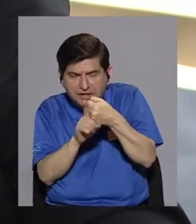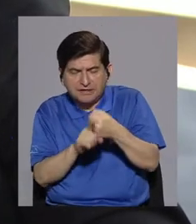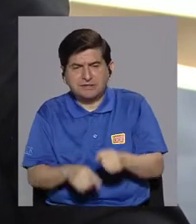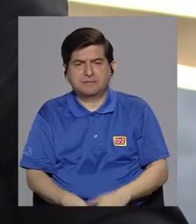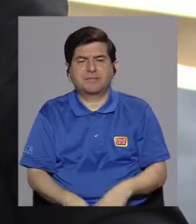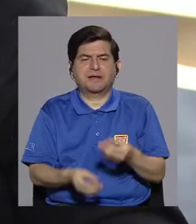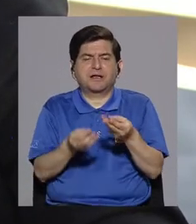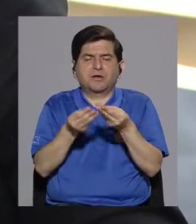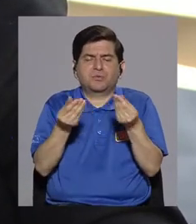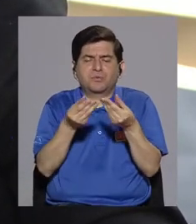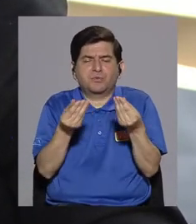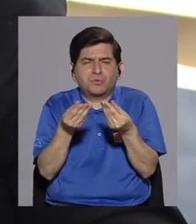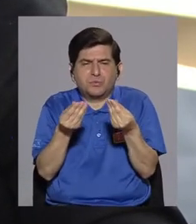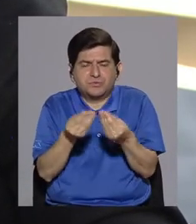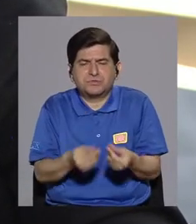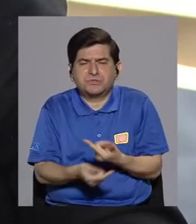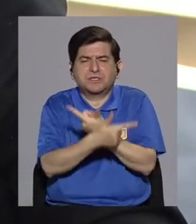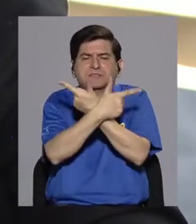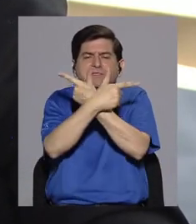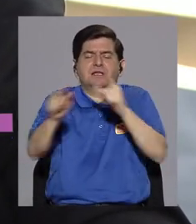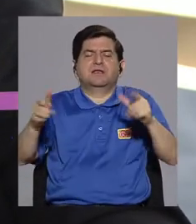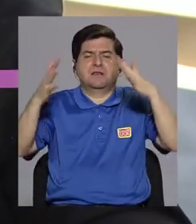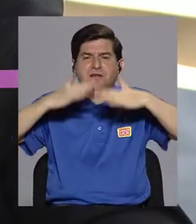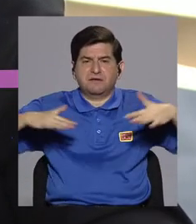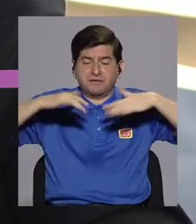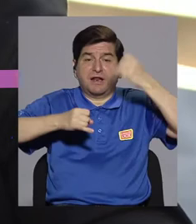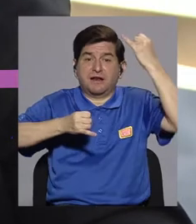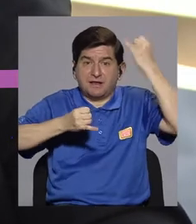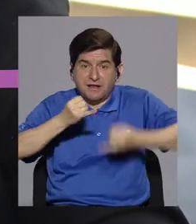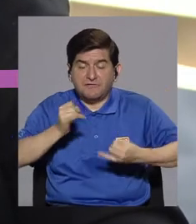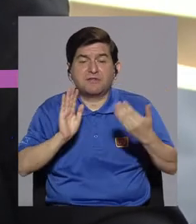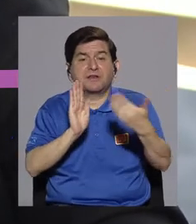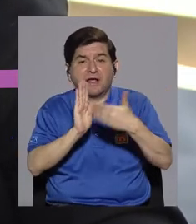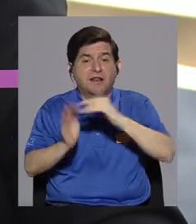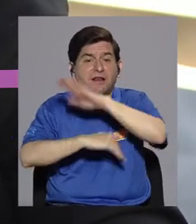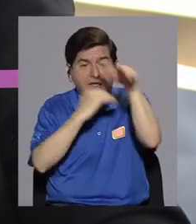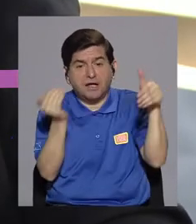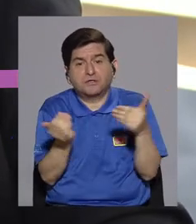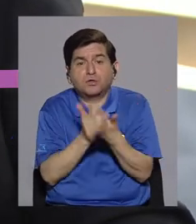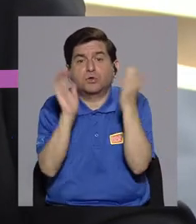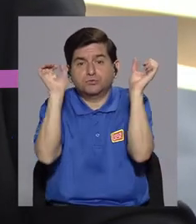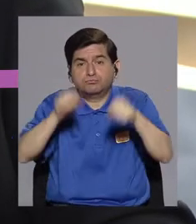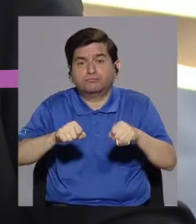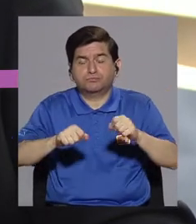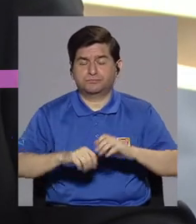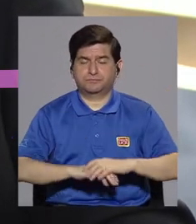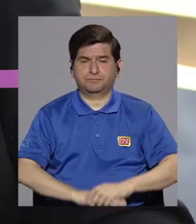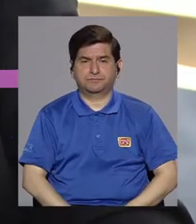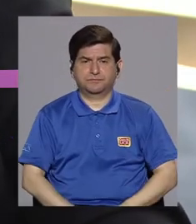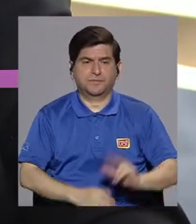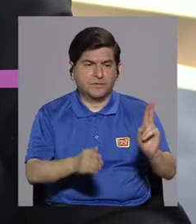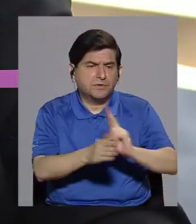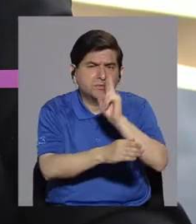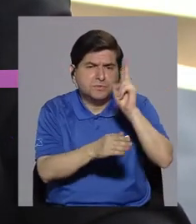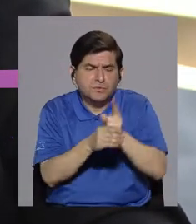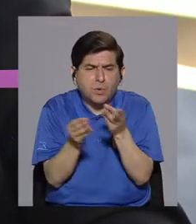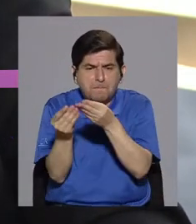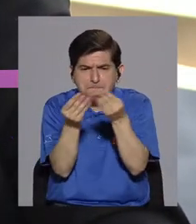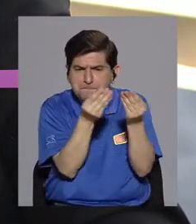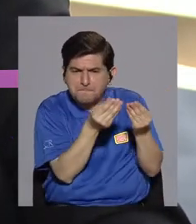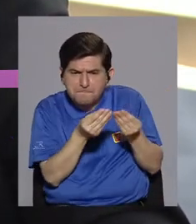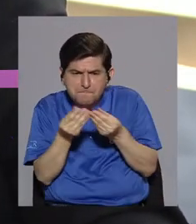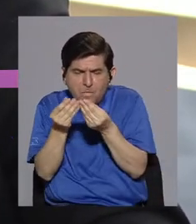se liberen cantidades de mercurio al ambiente, que al final nos pueden afectar a todos. Usar, digamos,